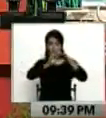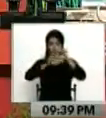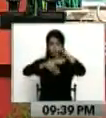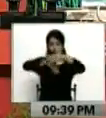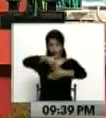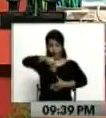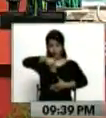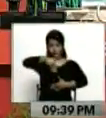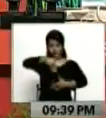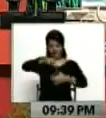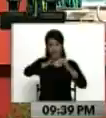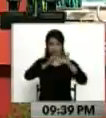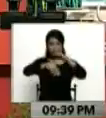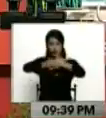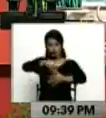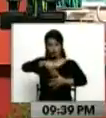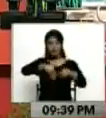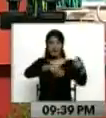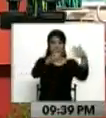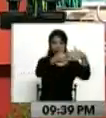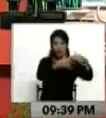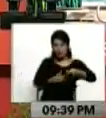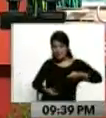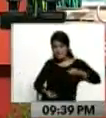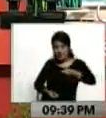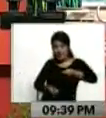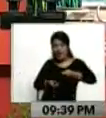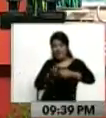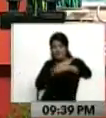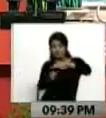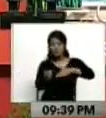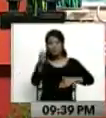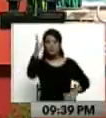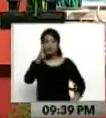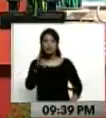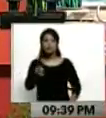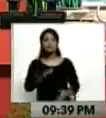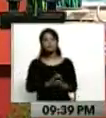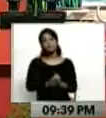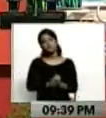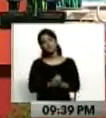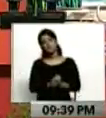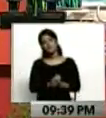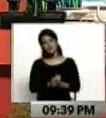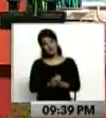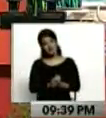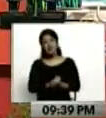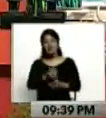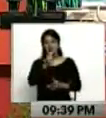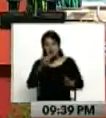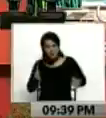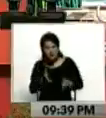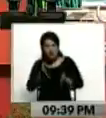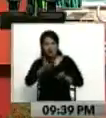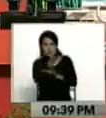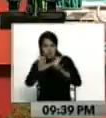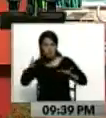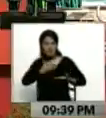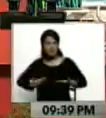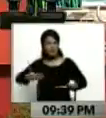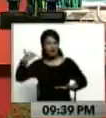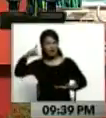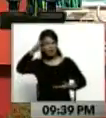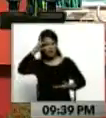masur Estados Unidos metió la cuñ pata en Brasil golpe de estado promovido por